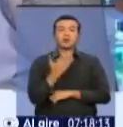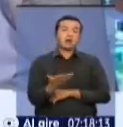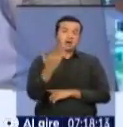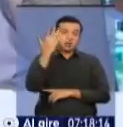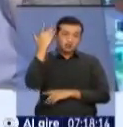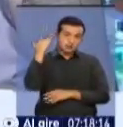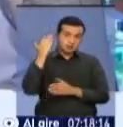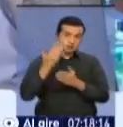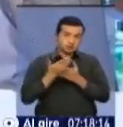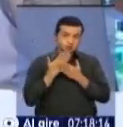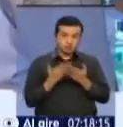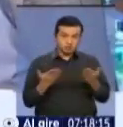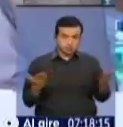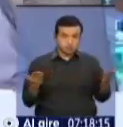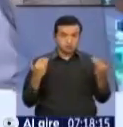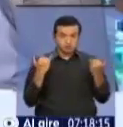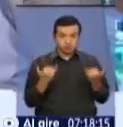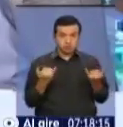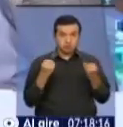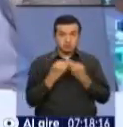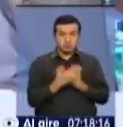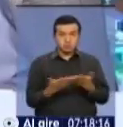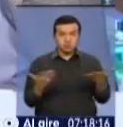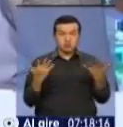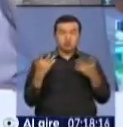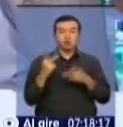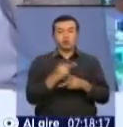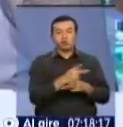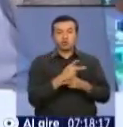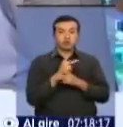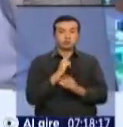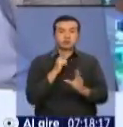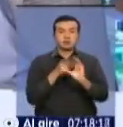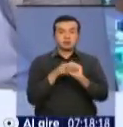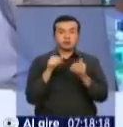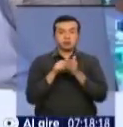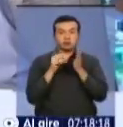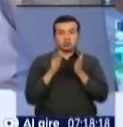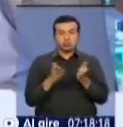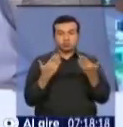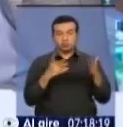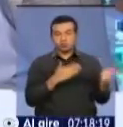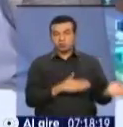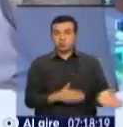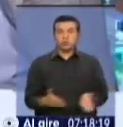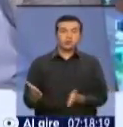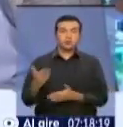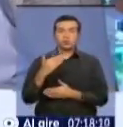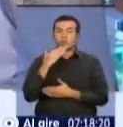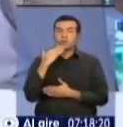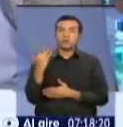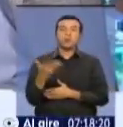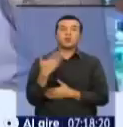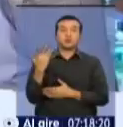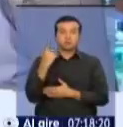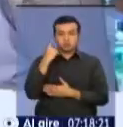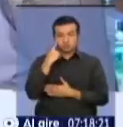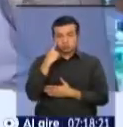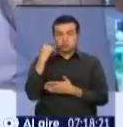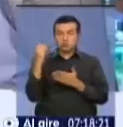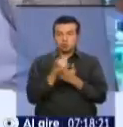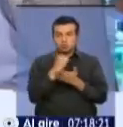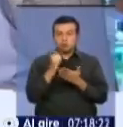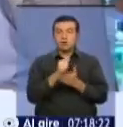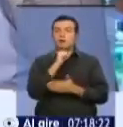pasado, ya sea ahora con el actual Consejo de Participación Ciudadana, la crítica ha sido es la cooptación,